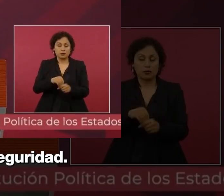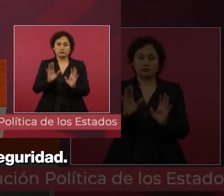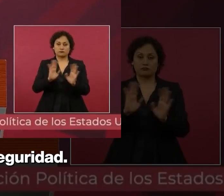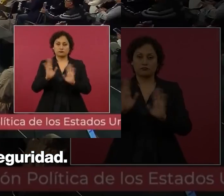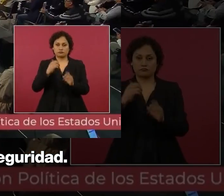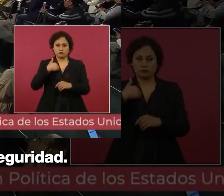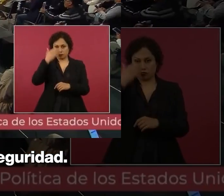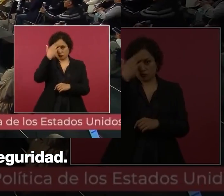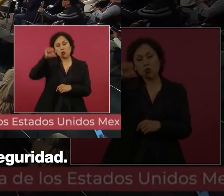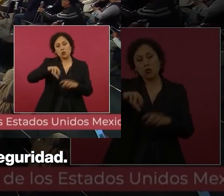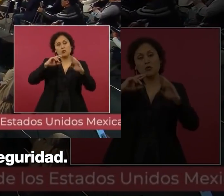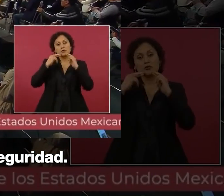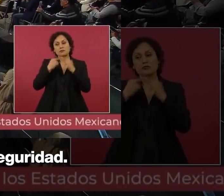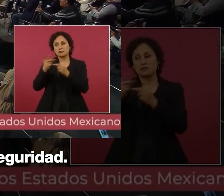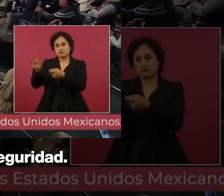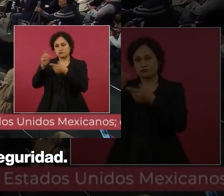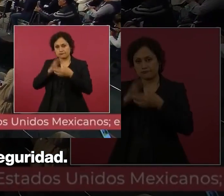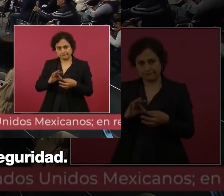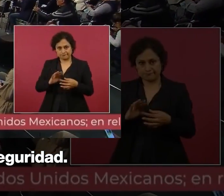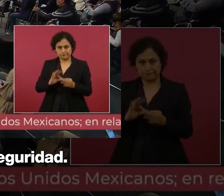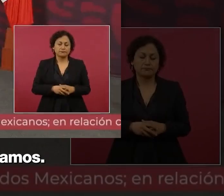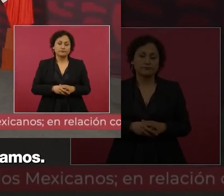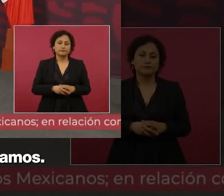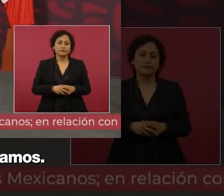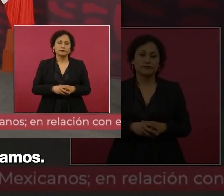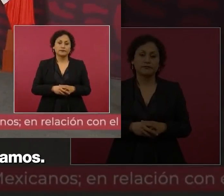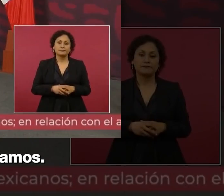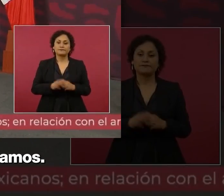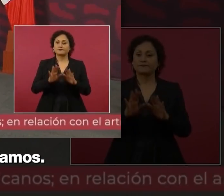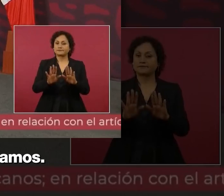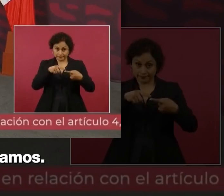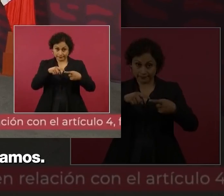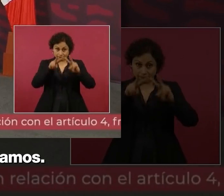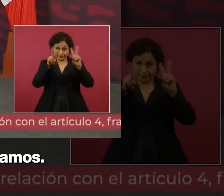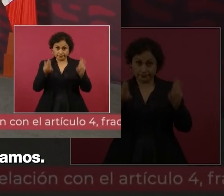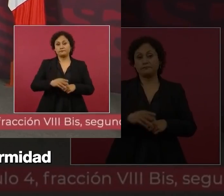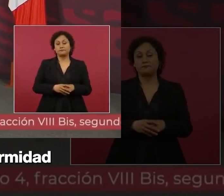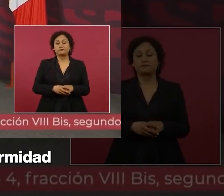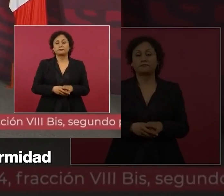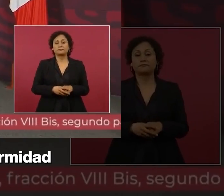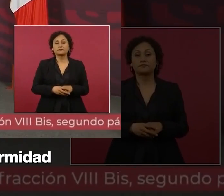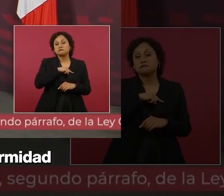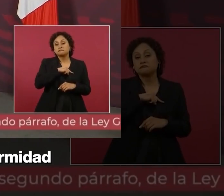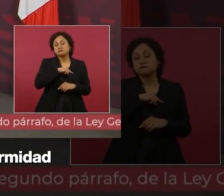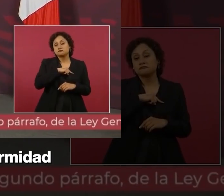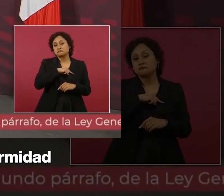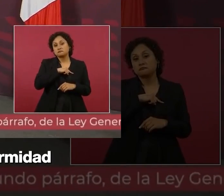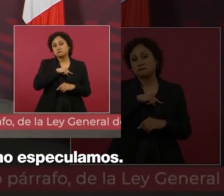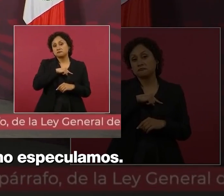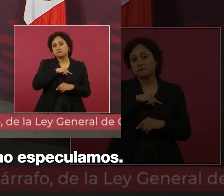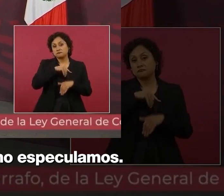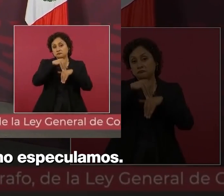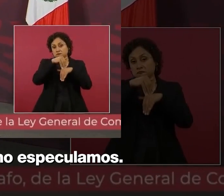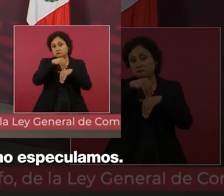contenido, lo trataron en el gabinete de seguridad. Nosotros sobre eso no opinamos, nosotros actuamos de